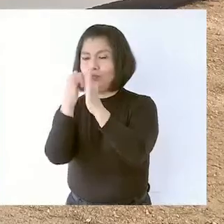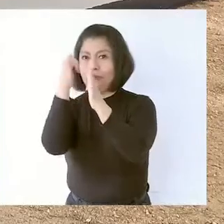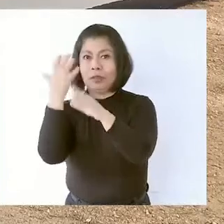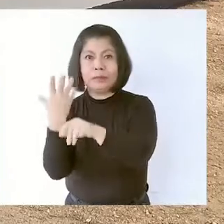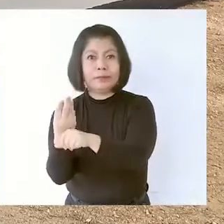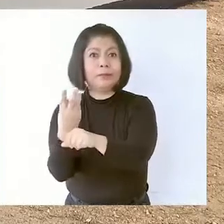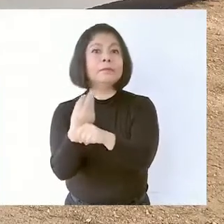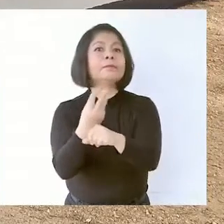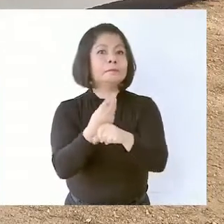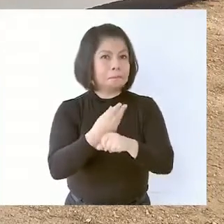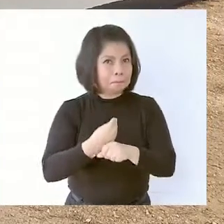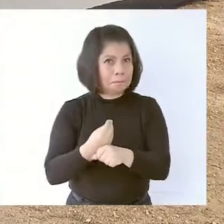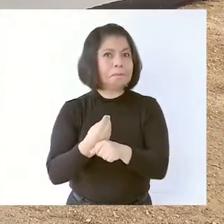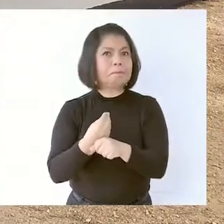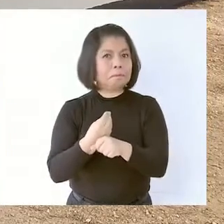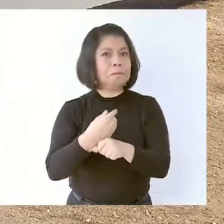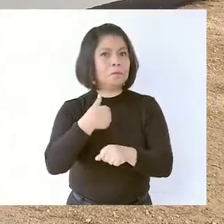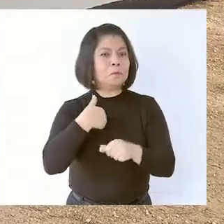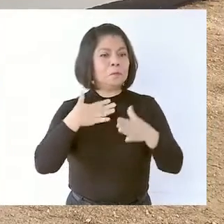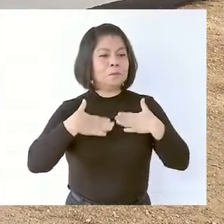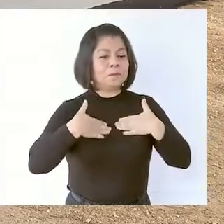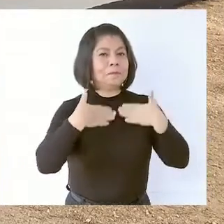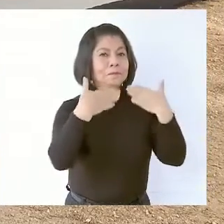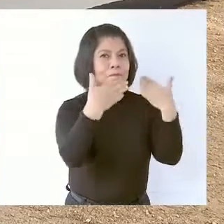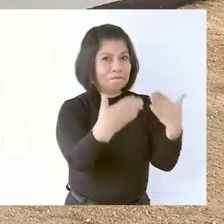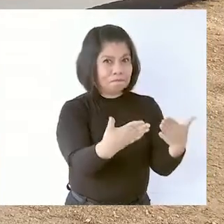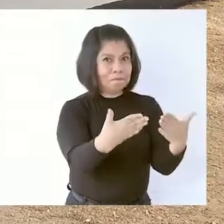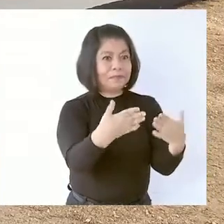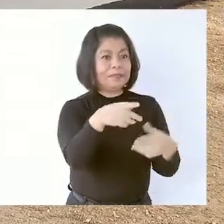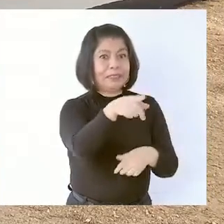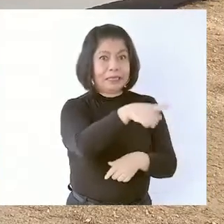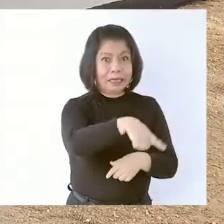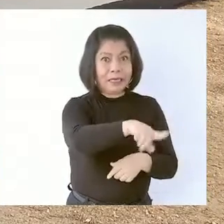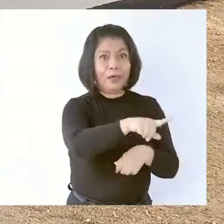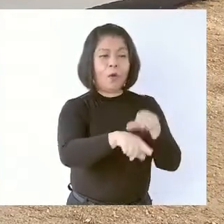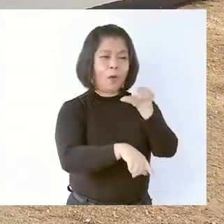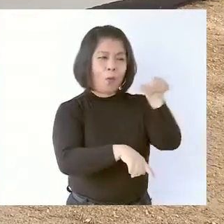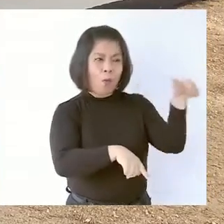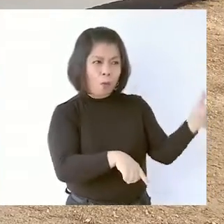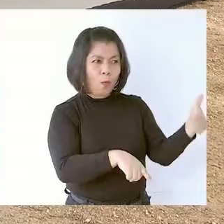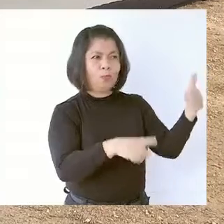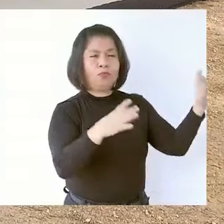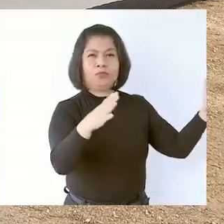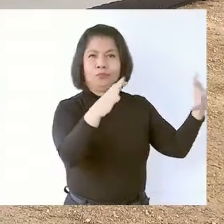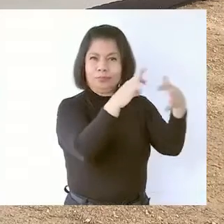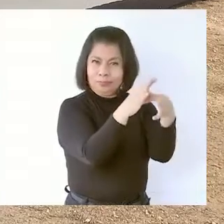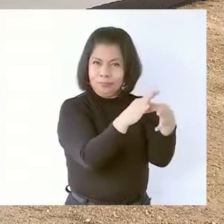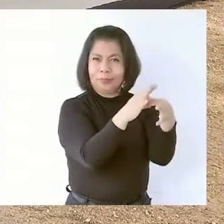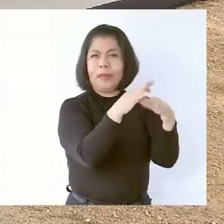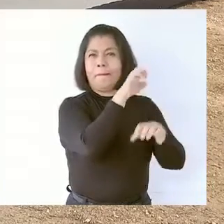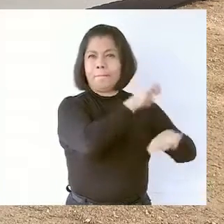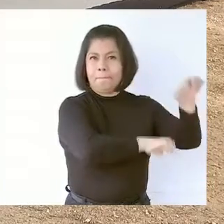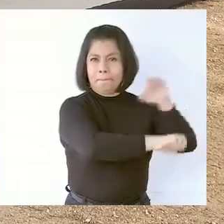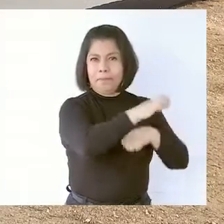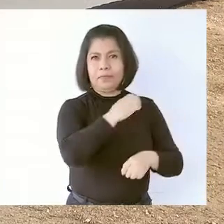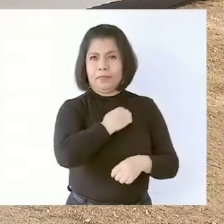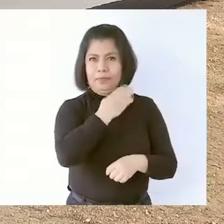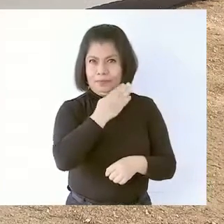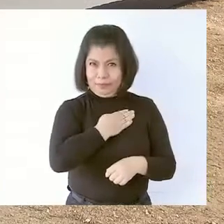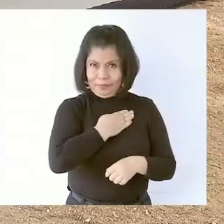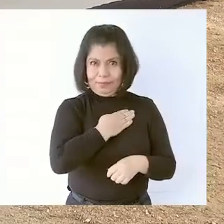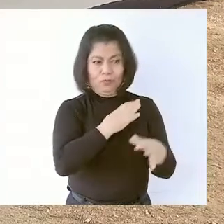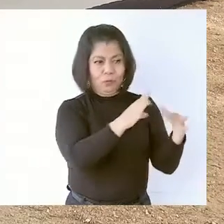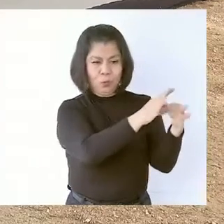y estoy seguro que van a cumplir con sus socios empresarios españoles.